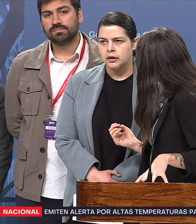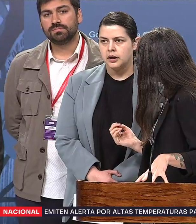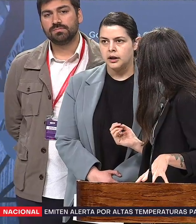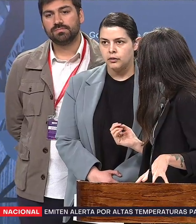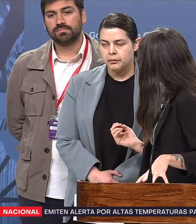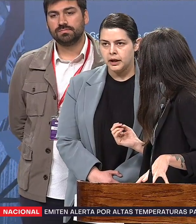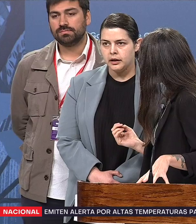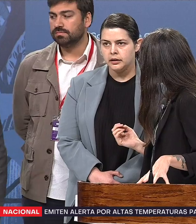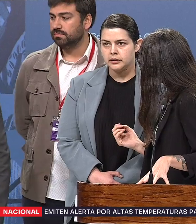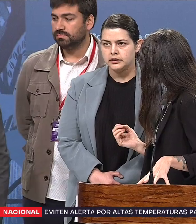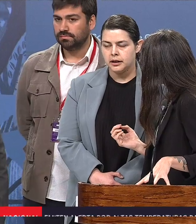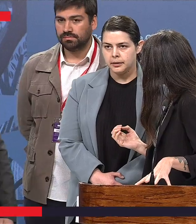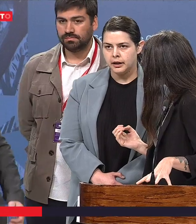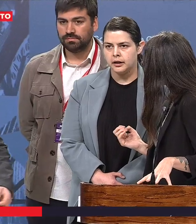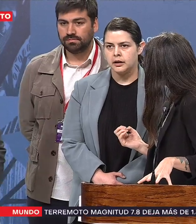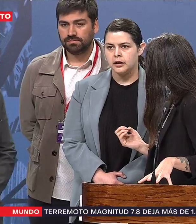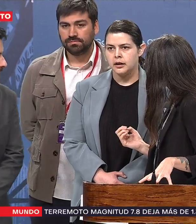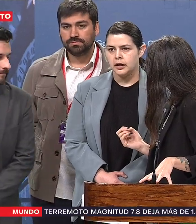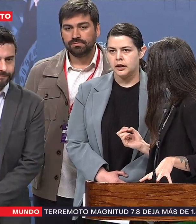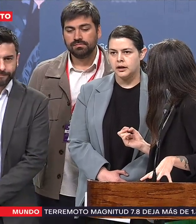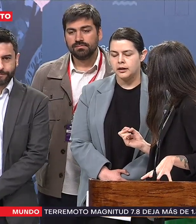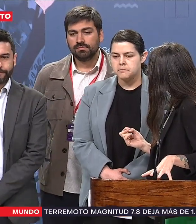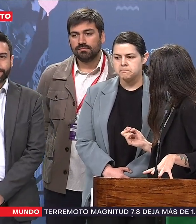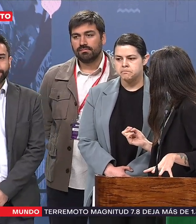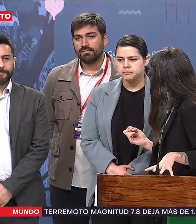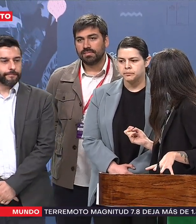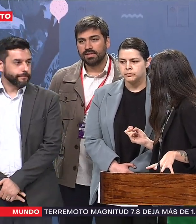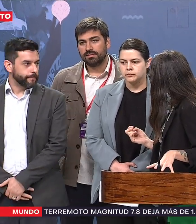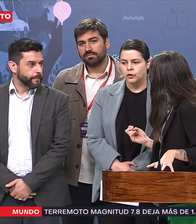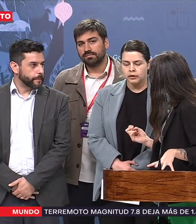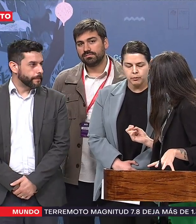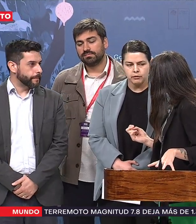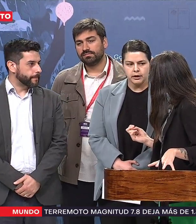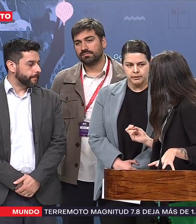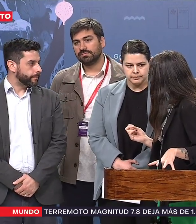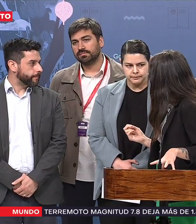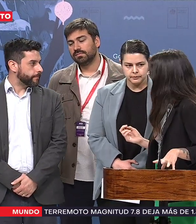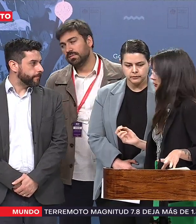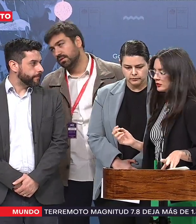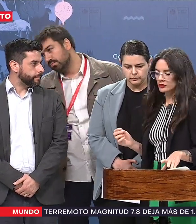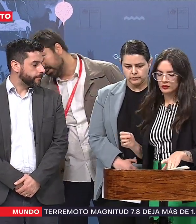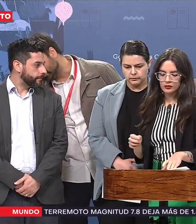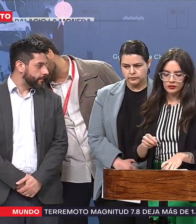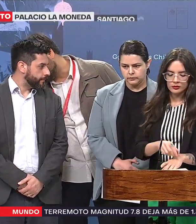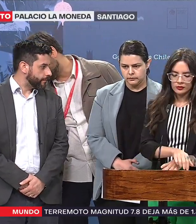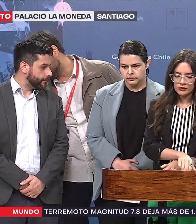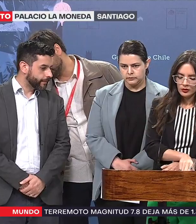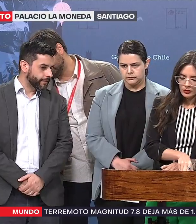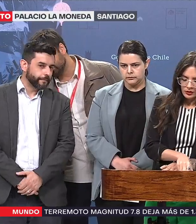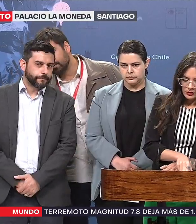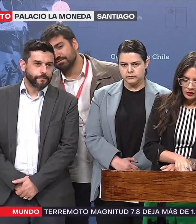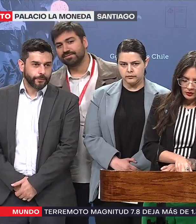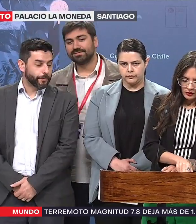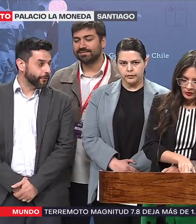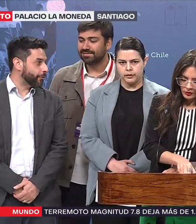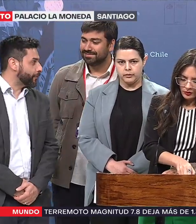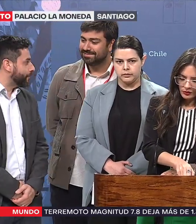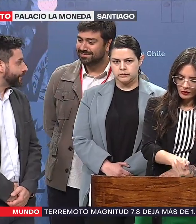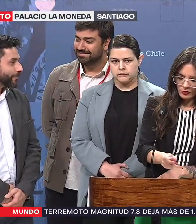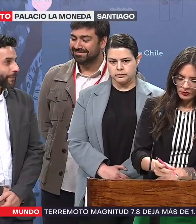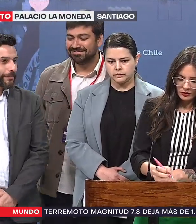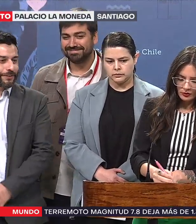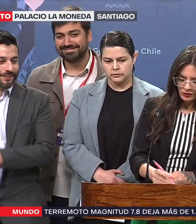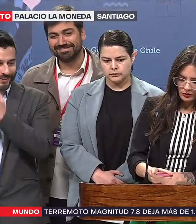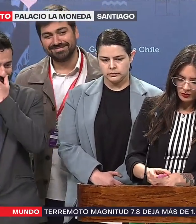escuchamos de inmediato nos trasladamos a la moneda para escuchar las palabras de la ministra vocera de gobierno Camila Vallejo